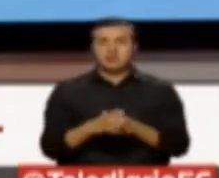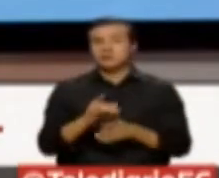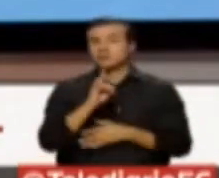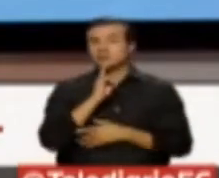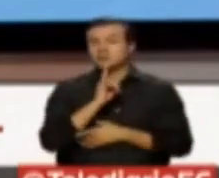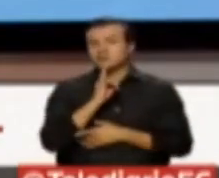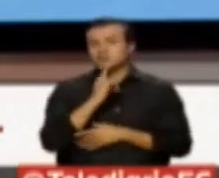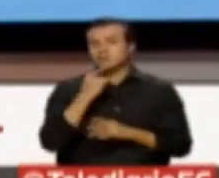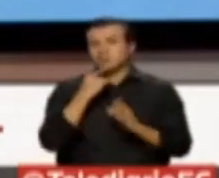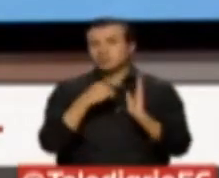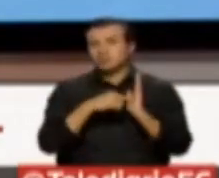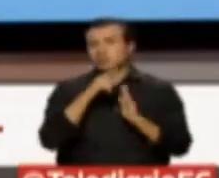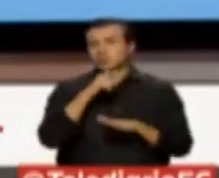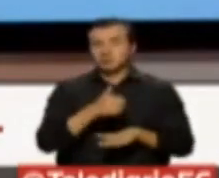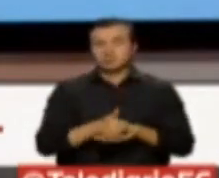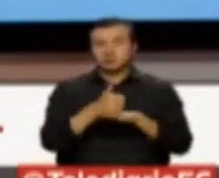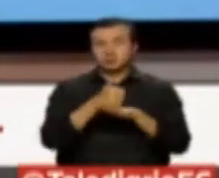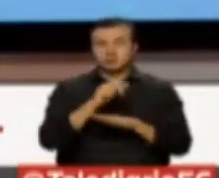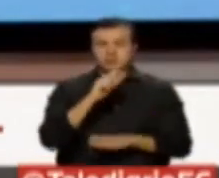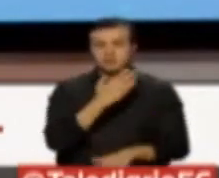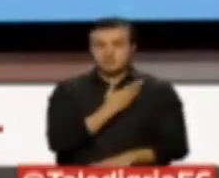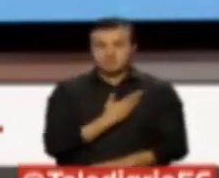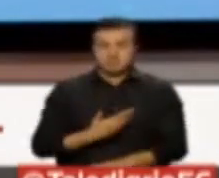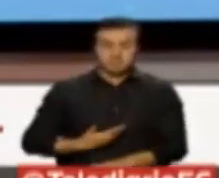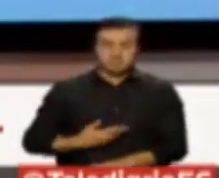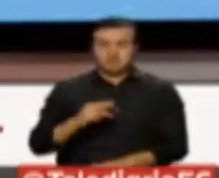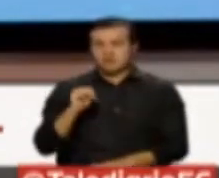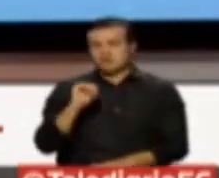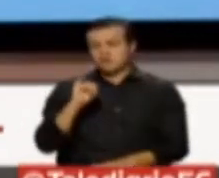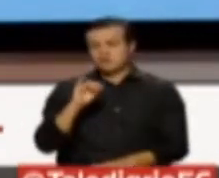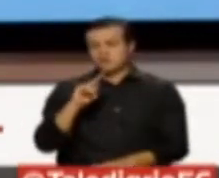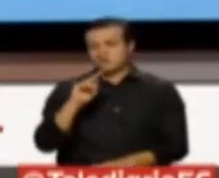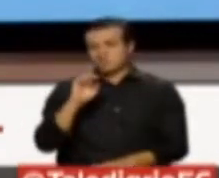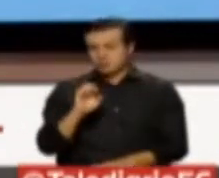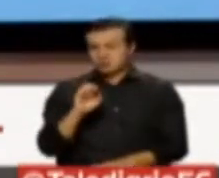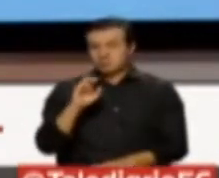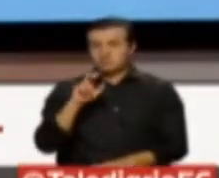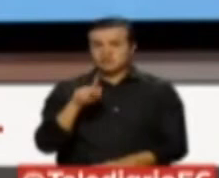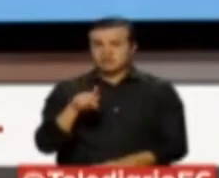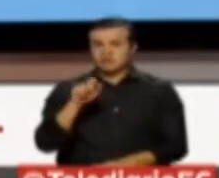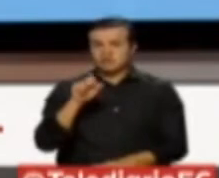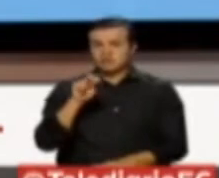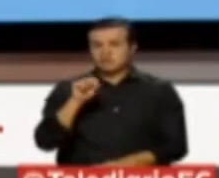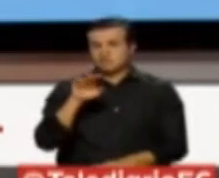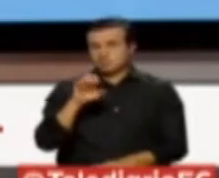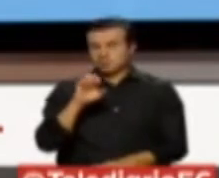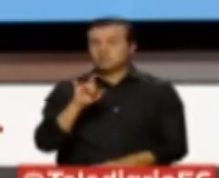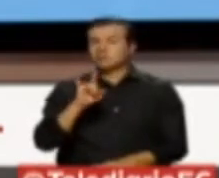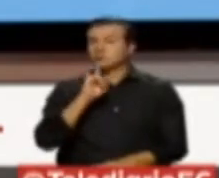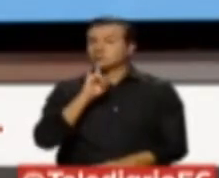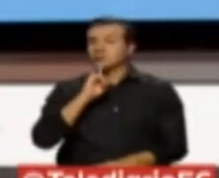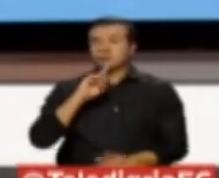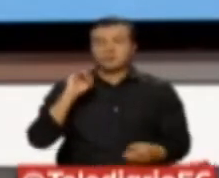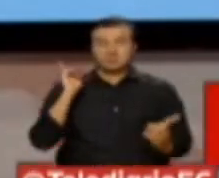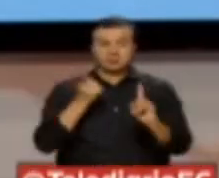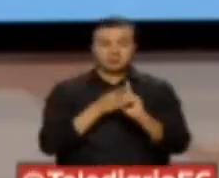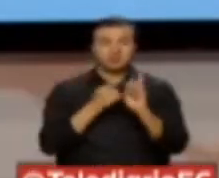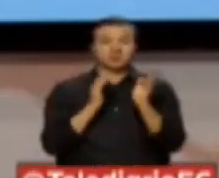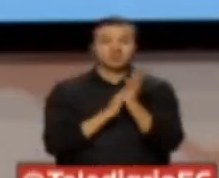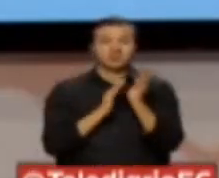eeuu en este caso liderado por vicepresidente mike pence importante para el ecuador ya que los eeuu desde el principal socio comercial